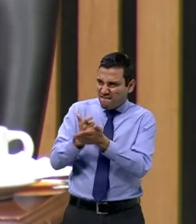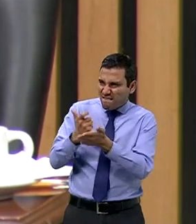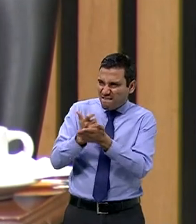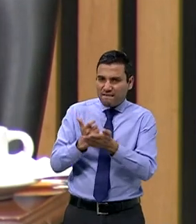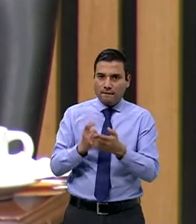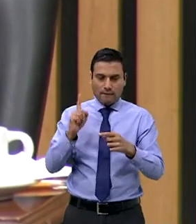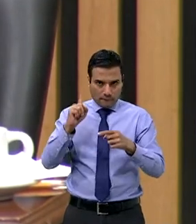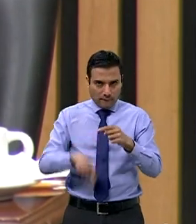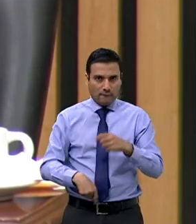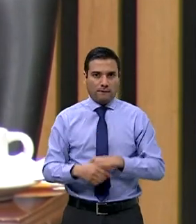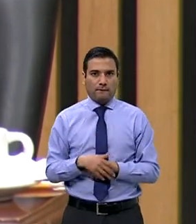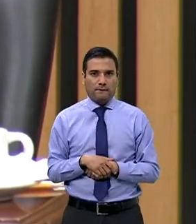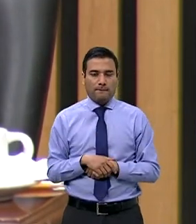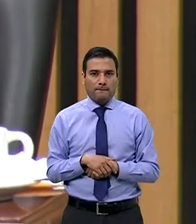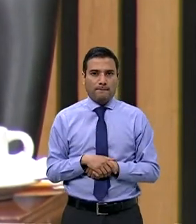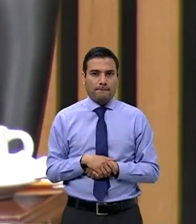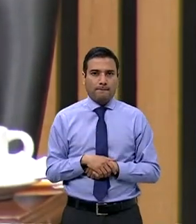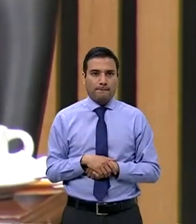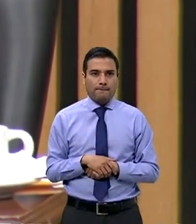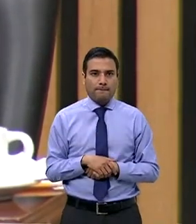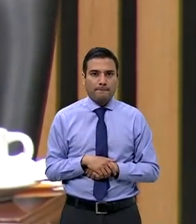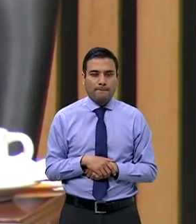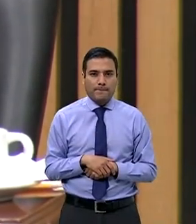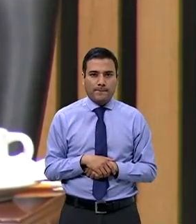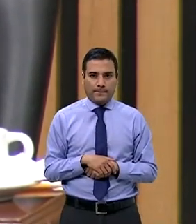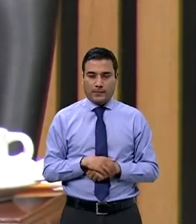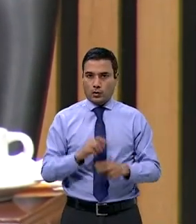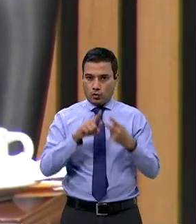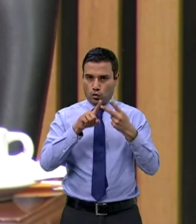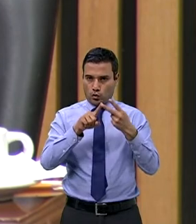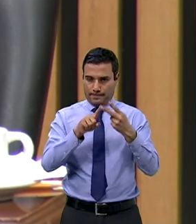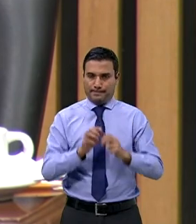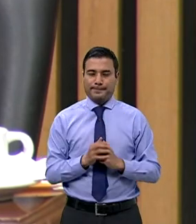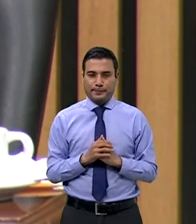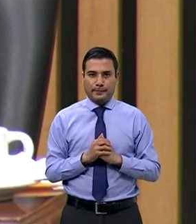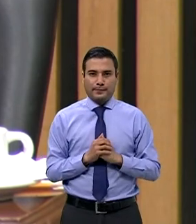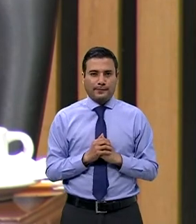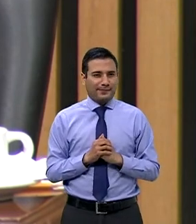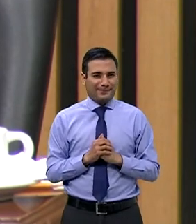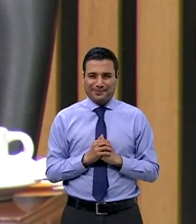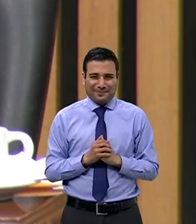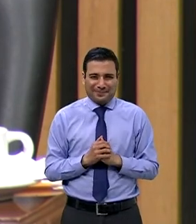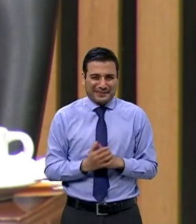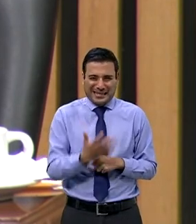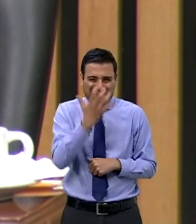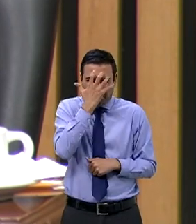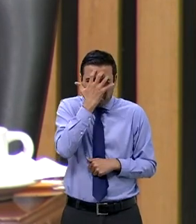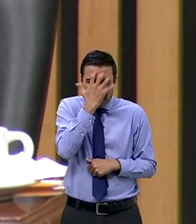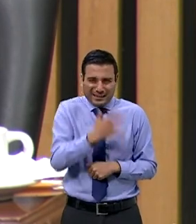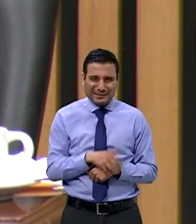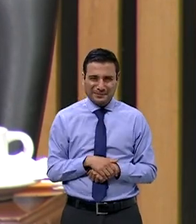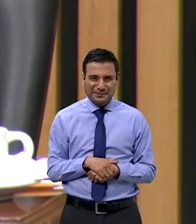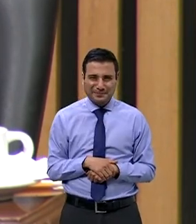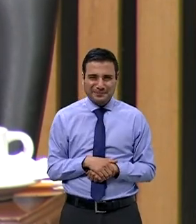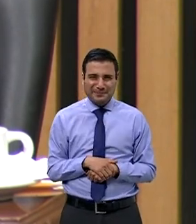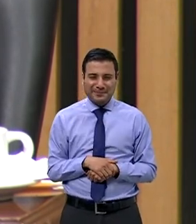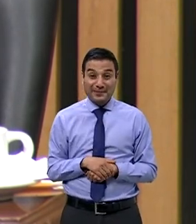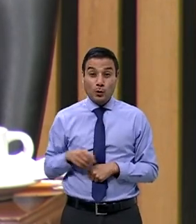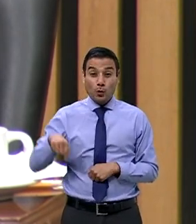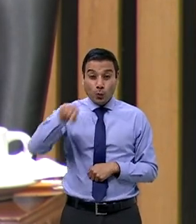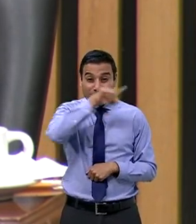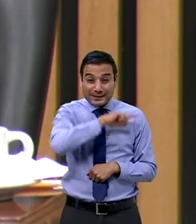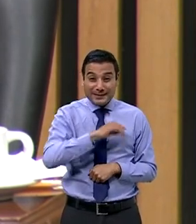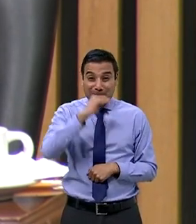segundo que vergonzoso también pensar que los votos de